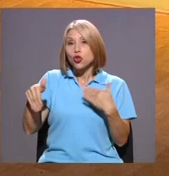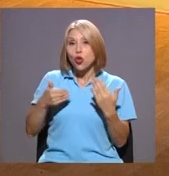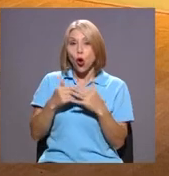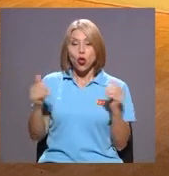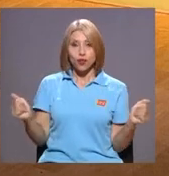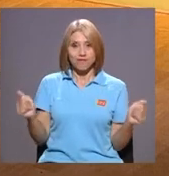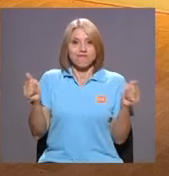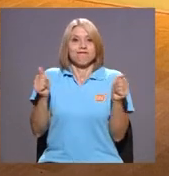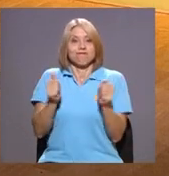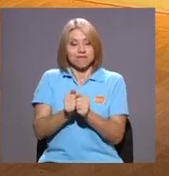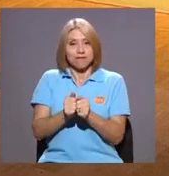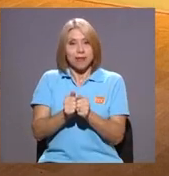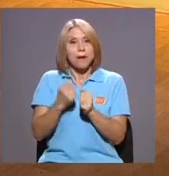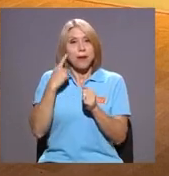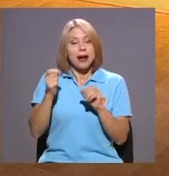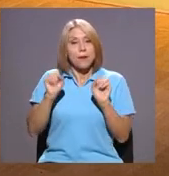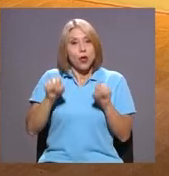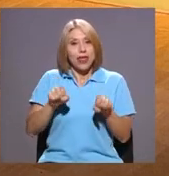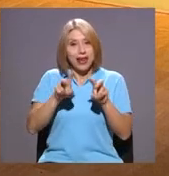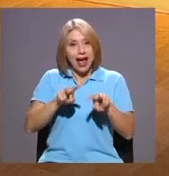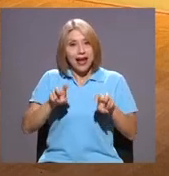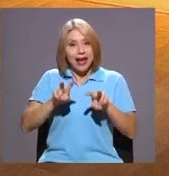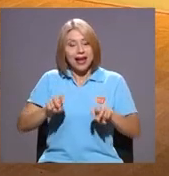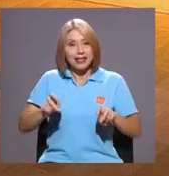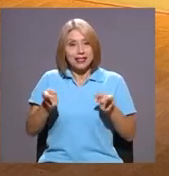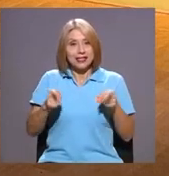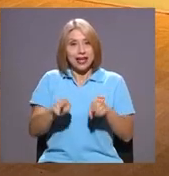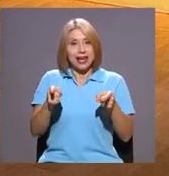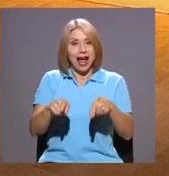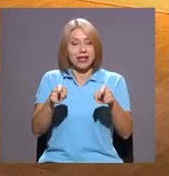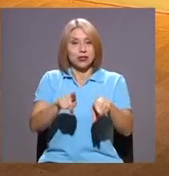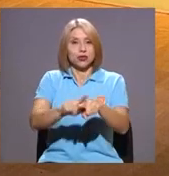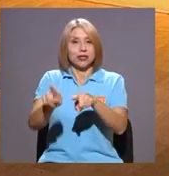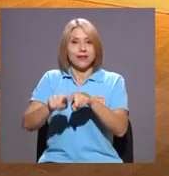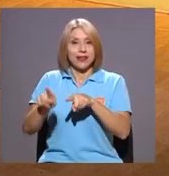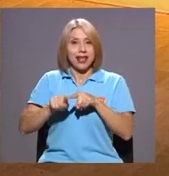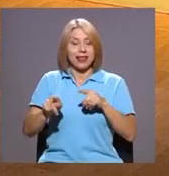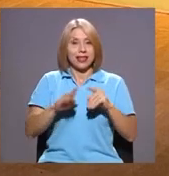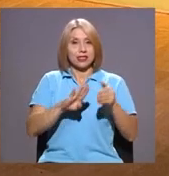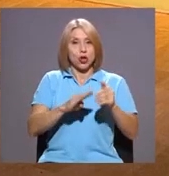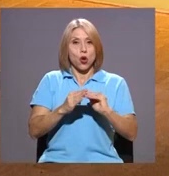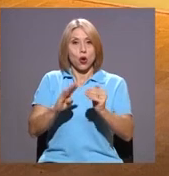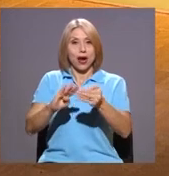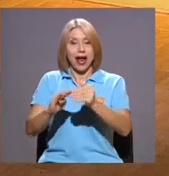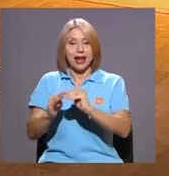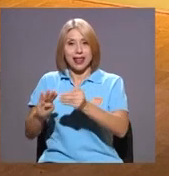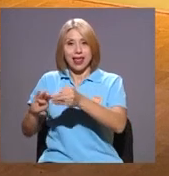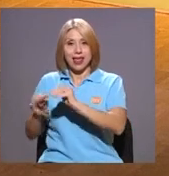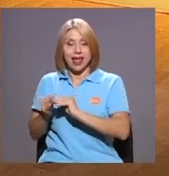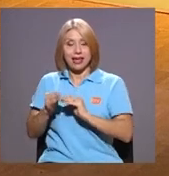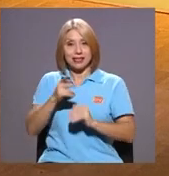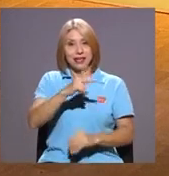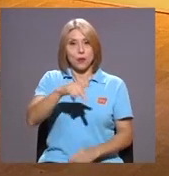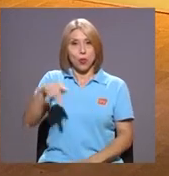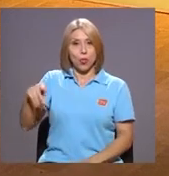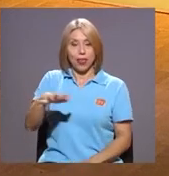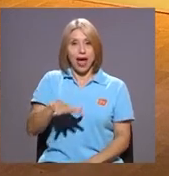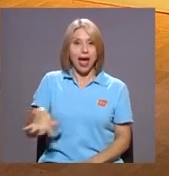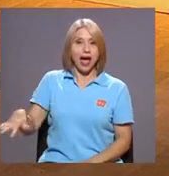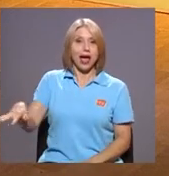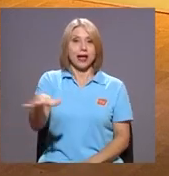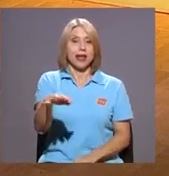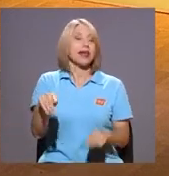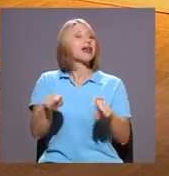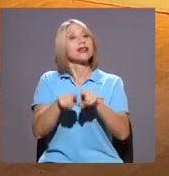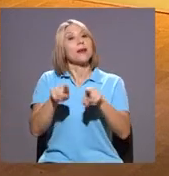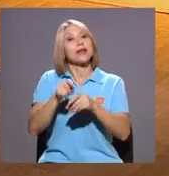para poder hacer ese análisis también de casos como tal en diferentes localidades específicas de toda la que es la Gran Punta Arenas. Y por otro lado, el trabajo